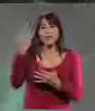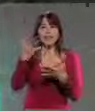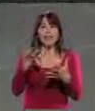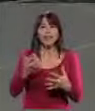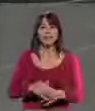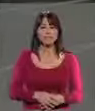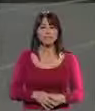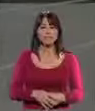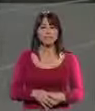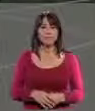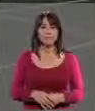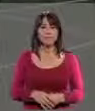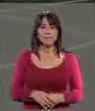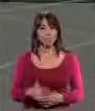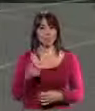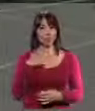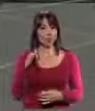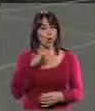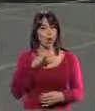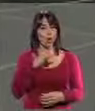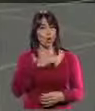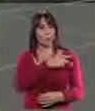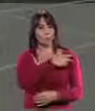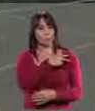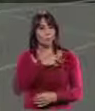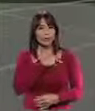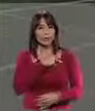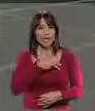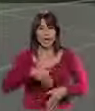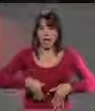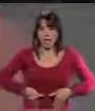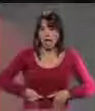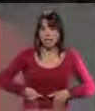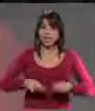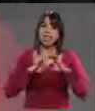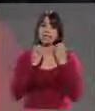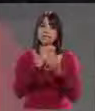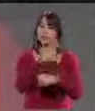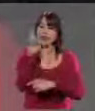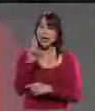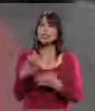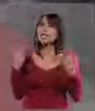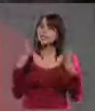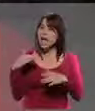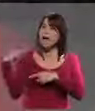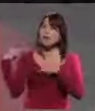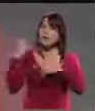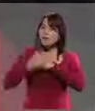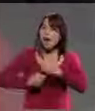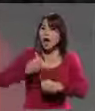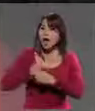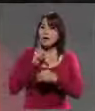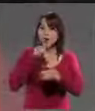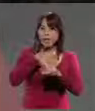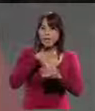sea lo que el Señor quiera, ¿verdad? Yo como capitán de la selección de Costa Rica, que ya tengo varios